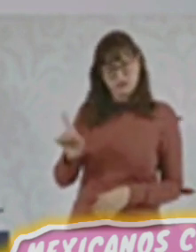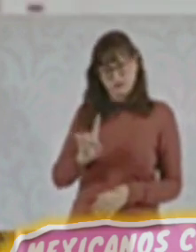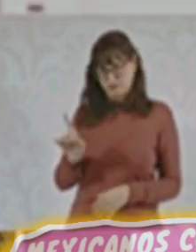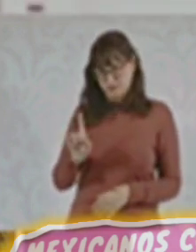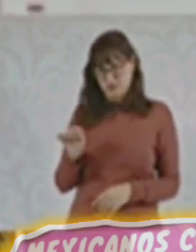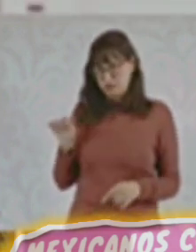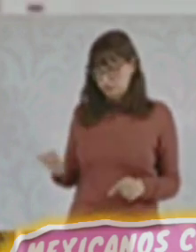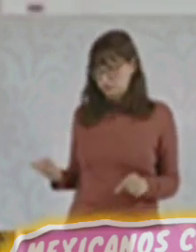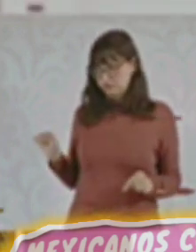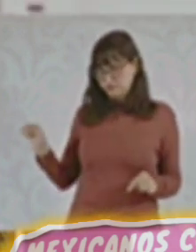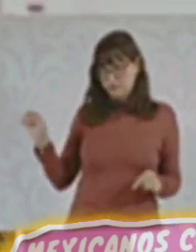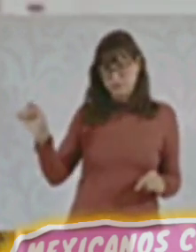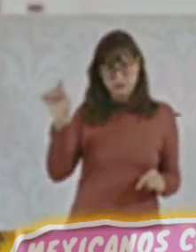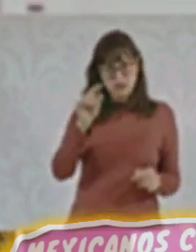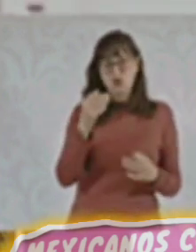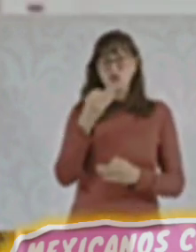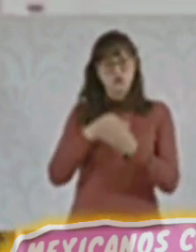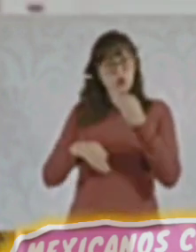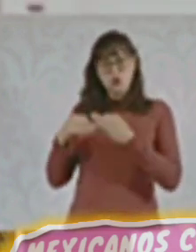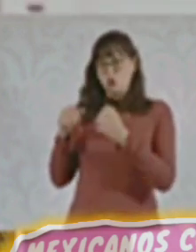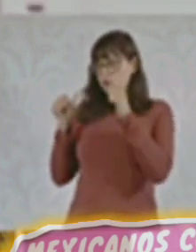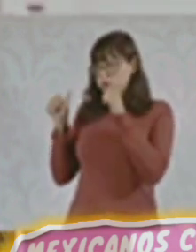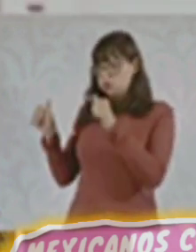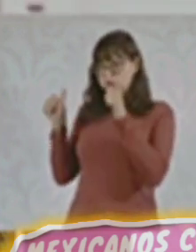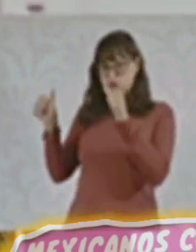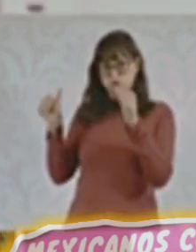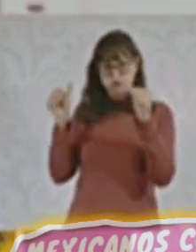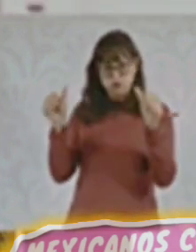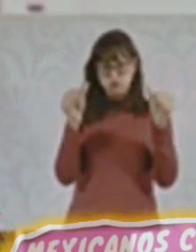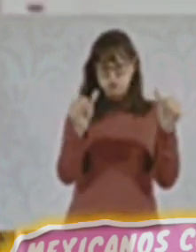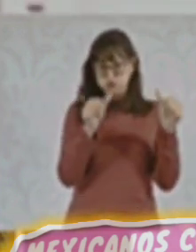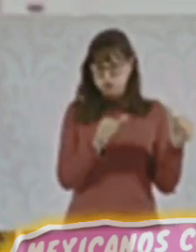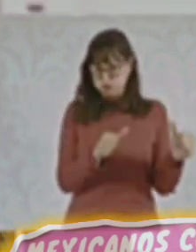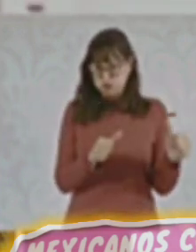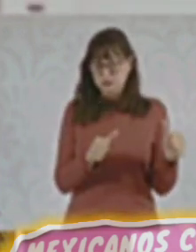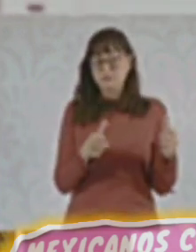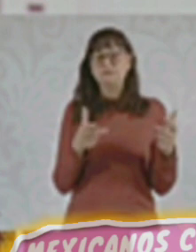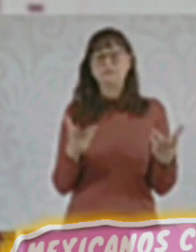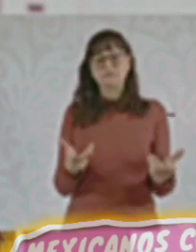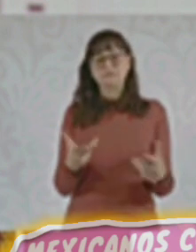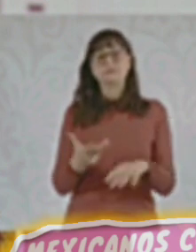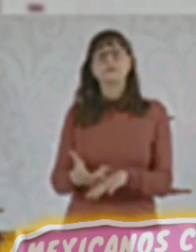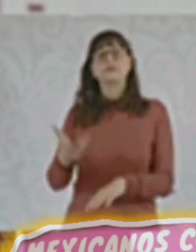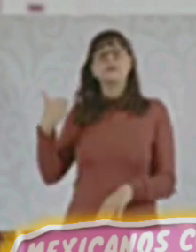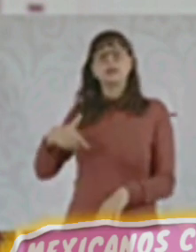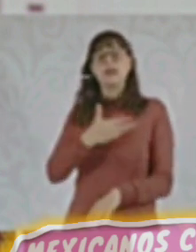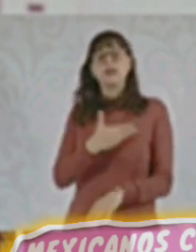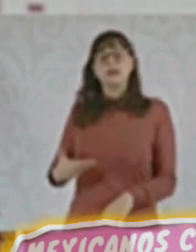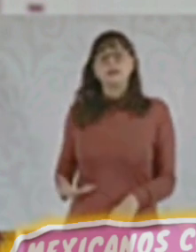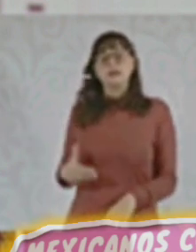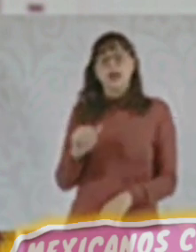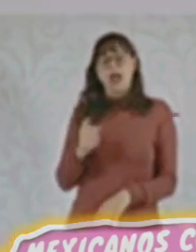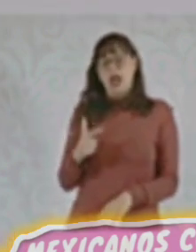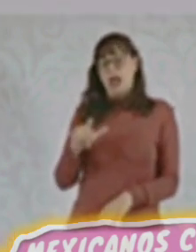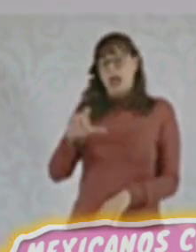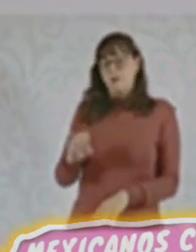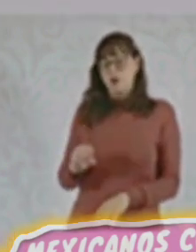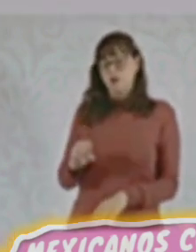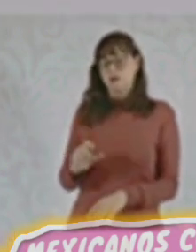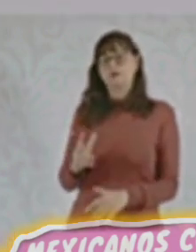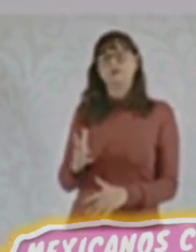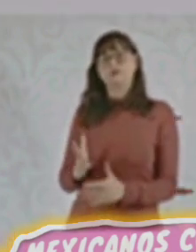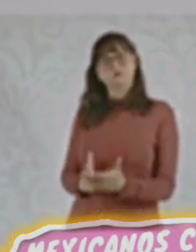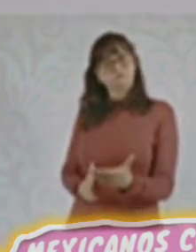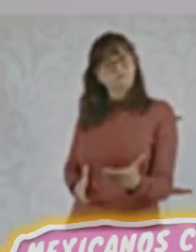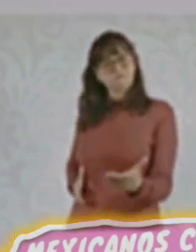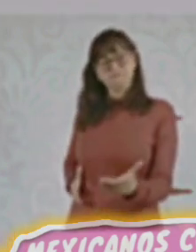maneras. En el periodo del presidente López Obrador se hizo un esquema de intervención